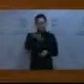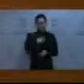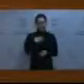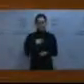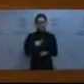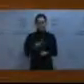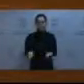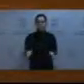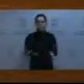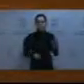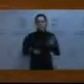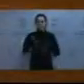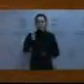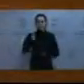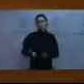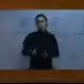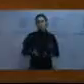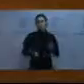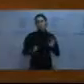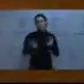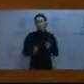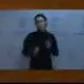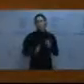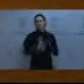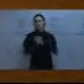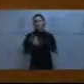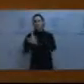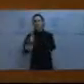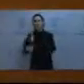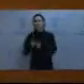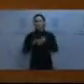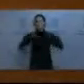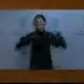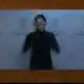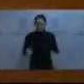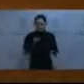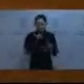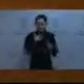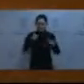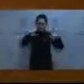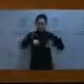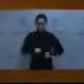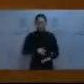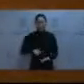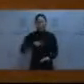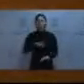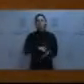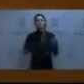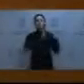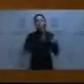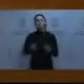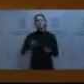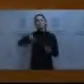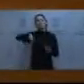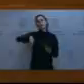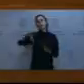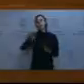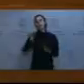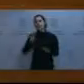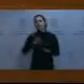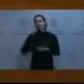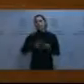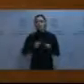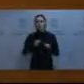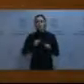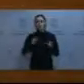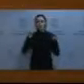cómo la subasta de interrumpibilidad amplió en esta última ocasión los grandes bloques de 90 megavatios, en una puja a